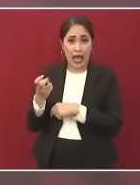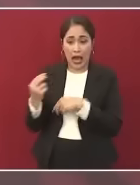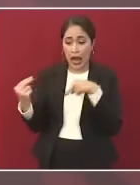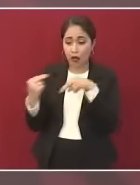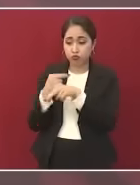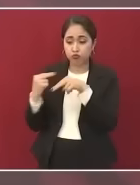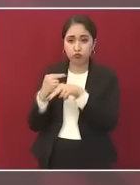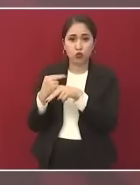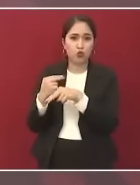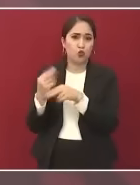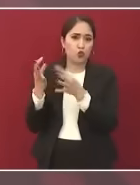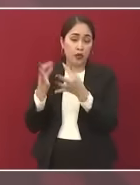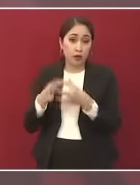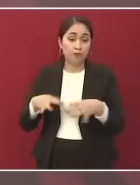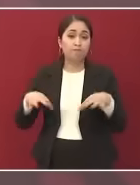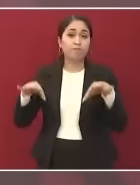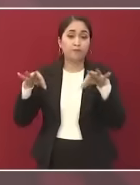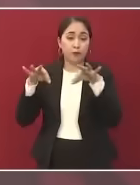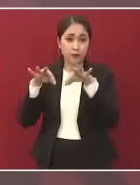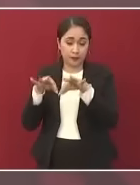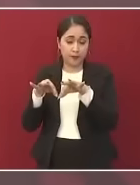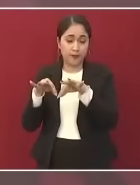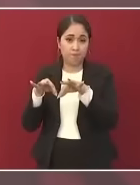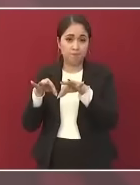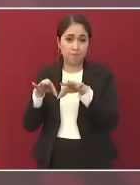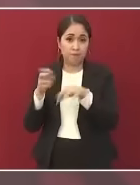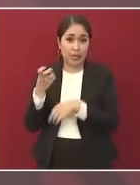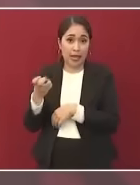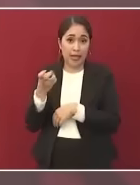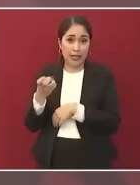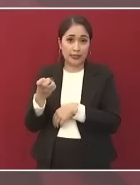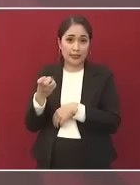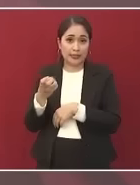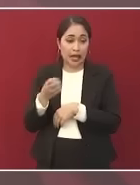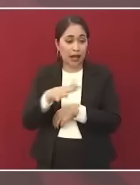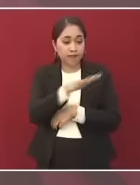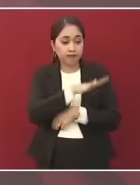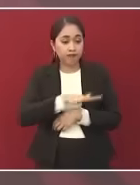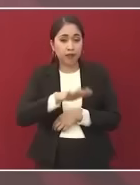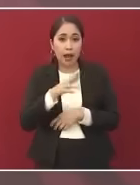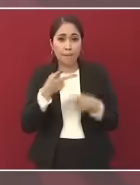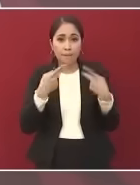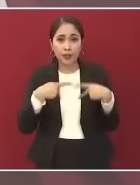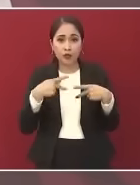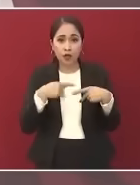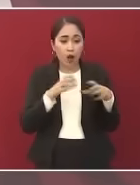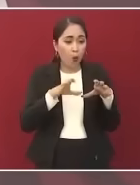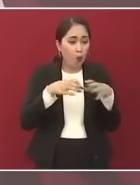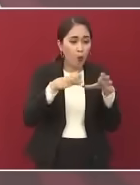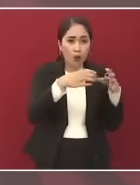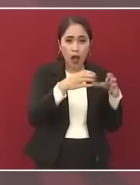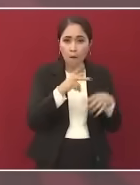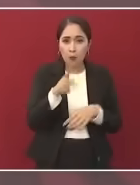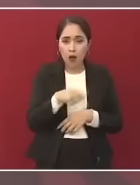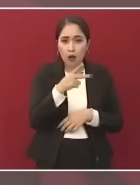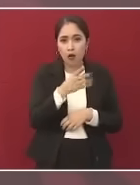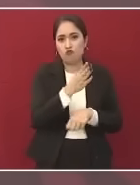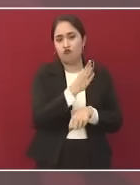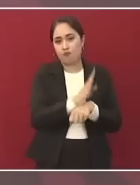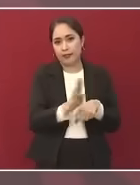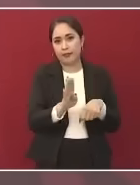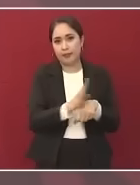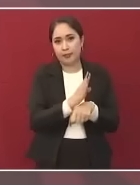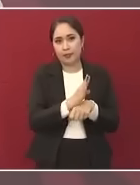todo el pueblo es bueno no nacemos malos todos nacemos buenos son las circunstancias las que llevan a